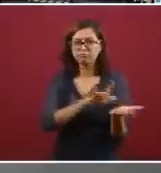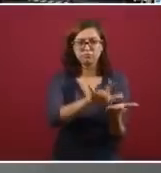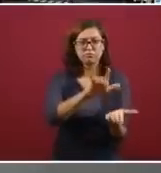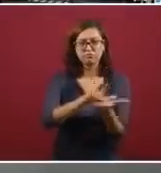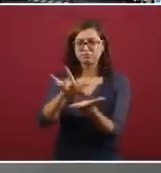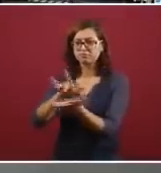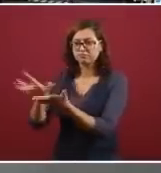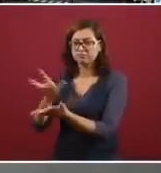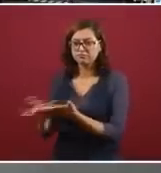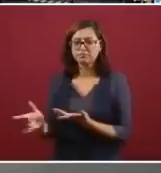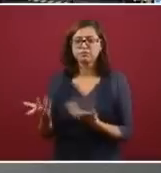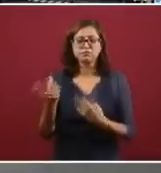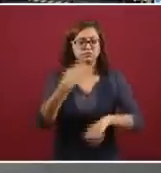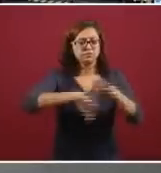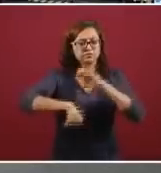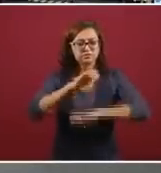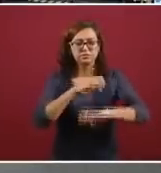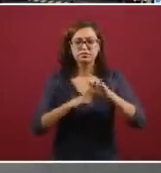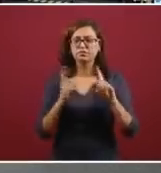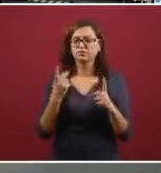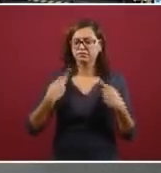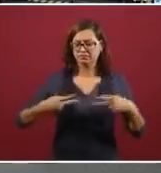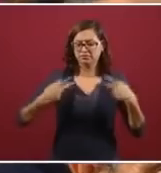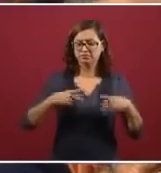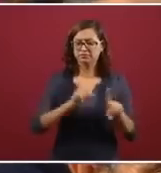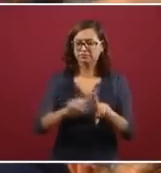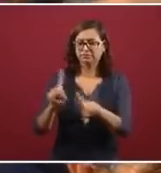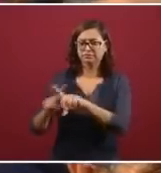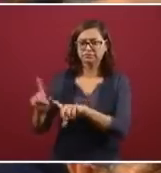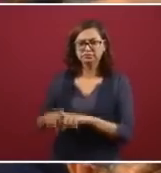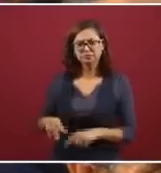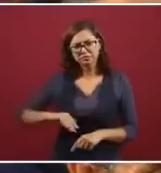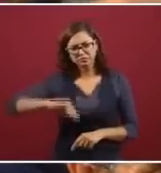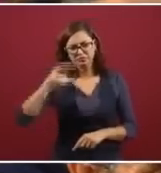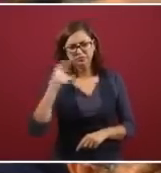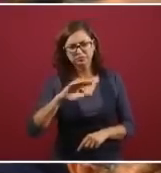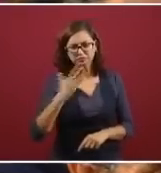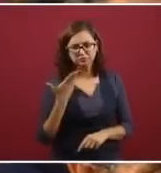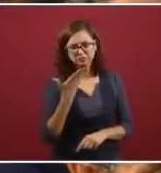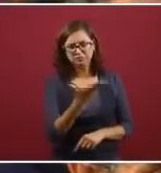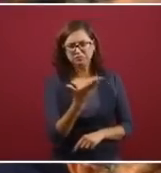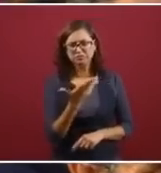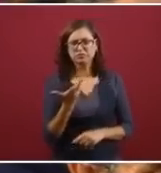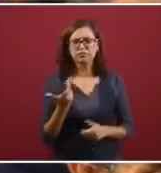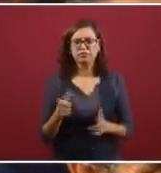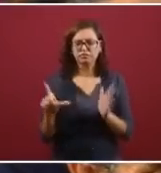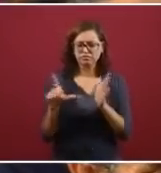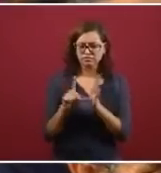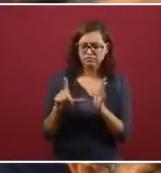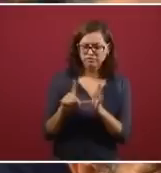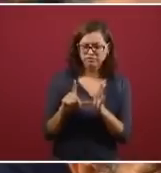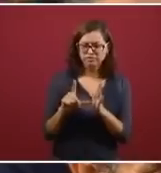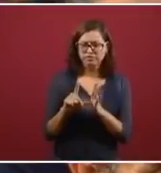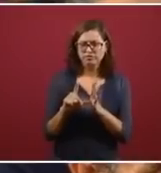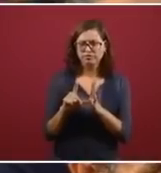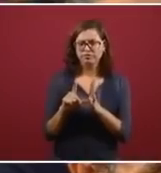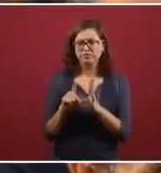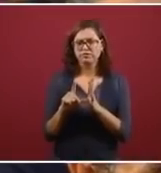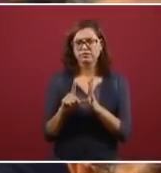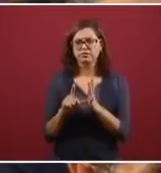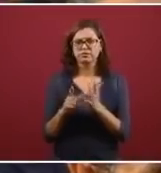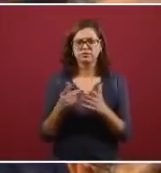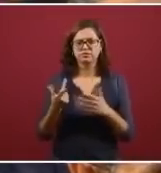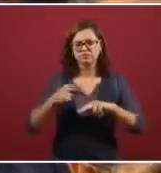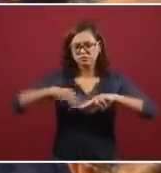los empresarios están pidiendo que se pongan candados en las tarjetas, que sean